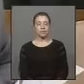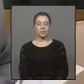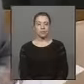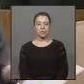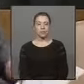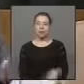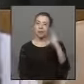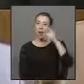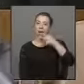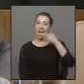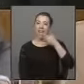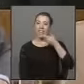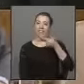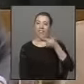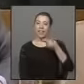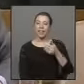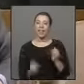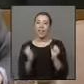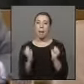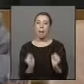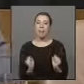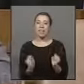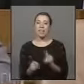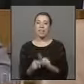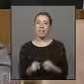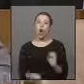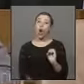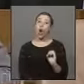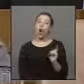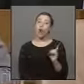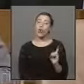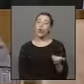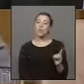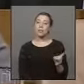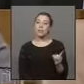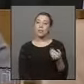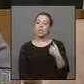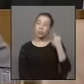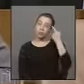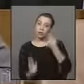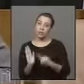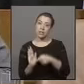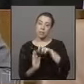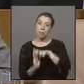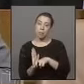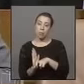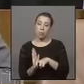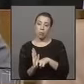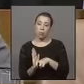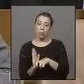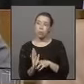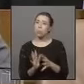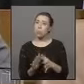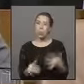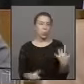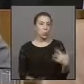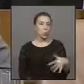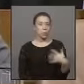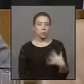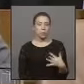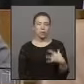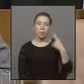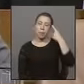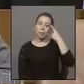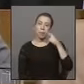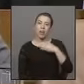Para hablar de las capacidades diferentes o las discapacidades, creo que este proyecto es, por supuesto, que muy importante. Sin